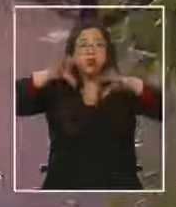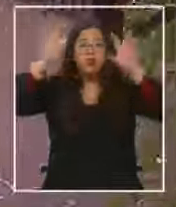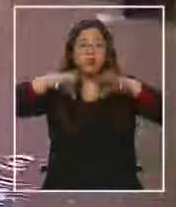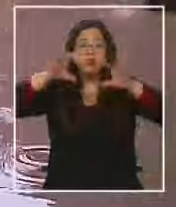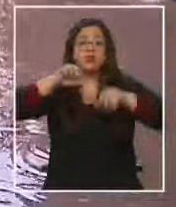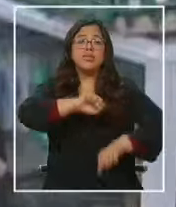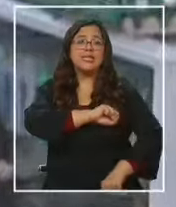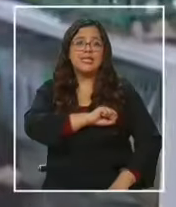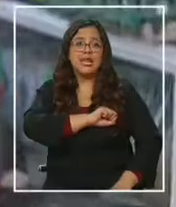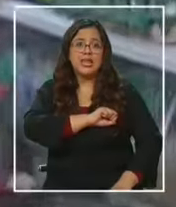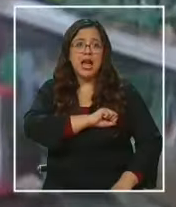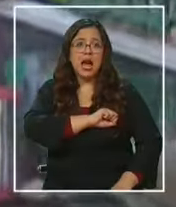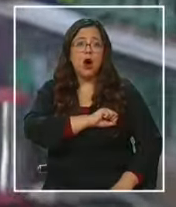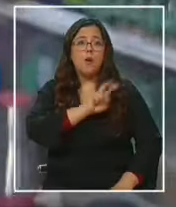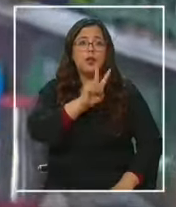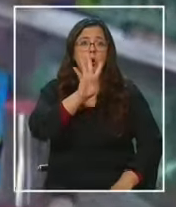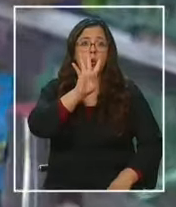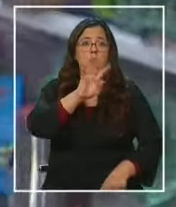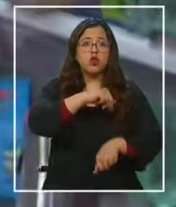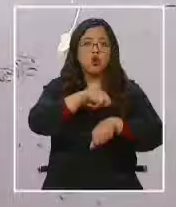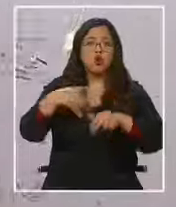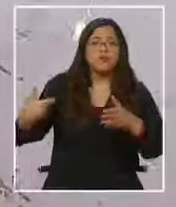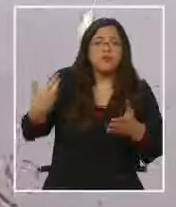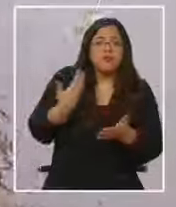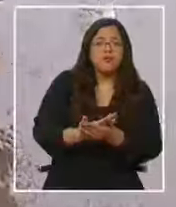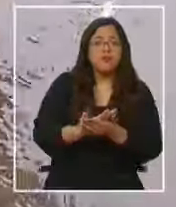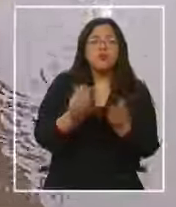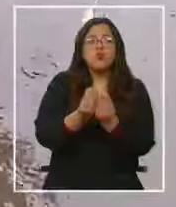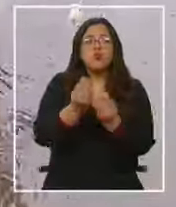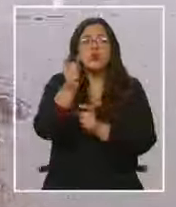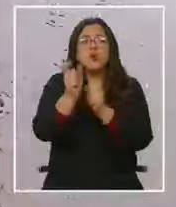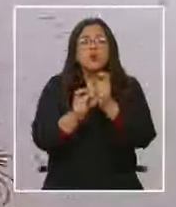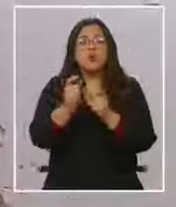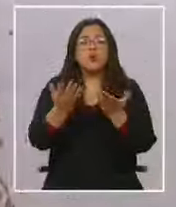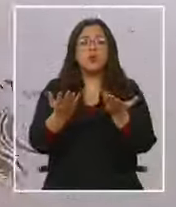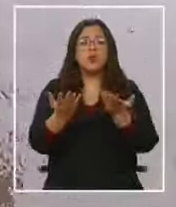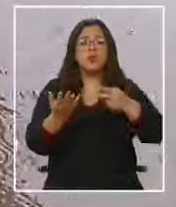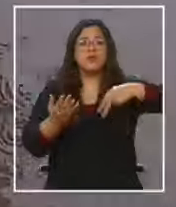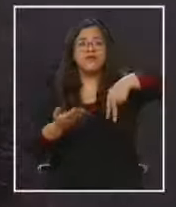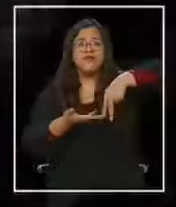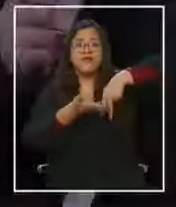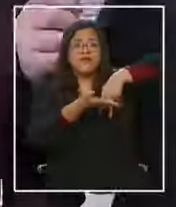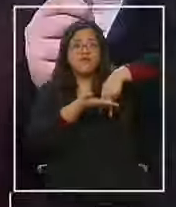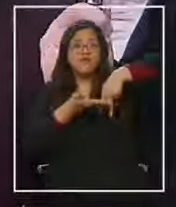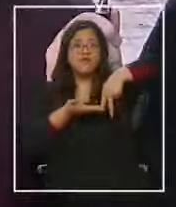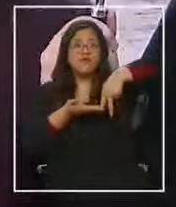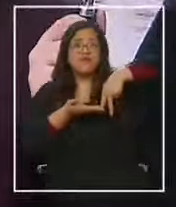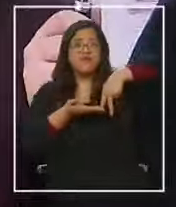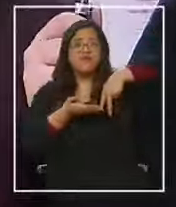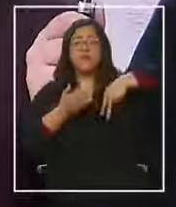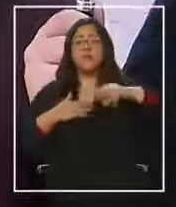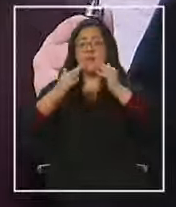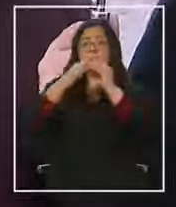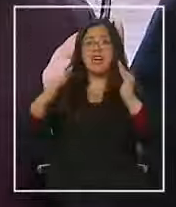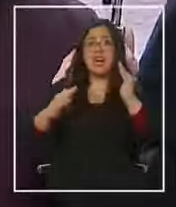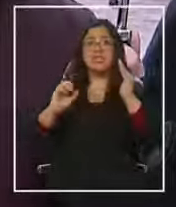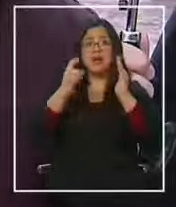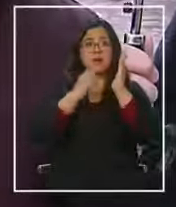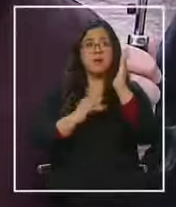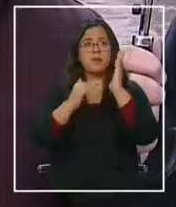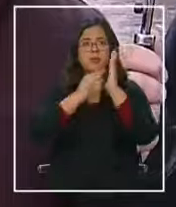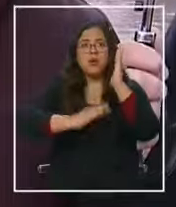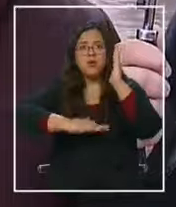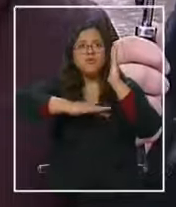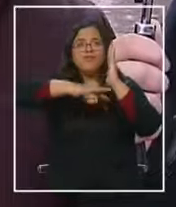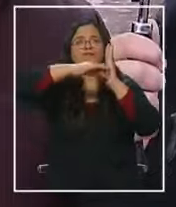en la capital durante estas últimas 24 horas, varios han quedado con el agua hasta las rodillas. Mi casa está inundada, tiene todo el primer piso